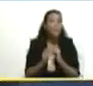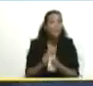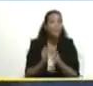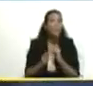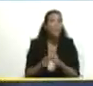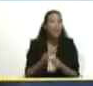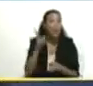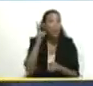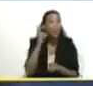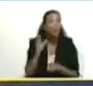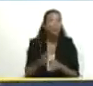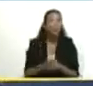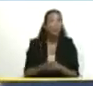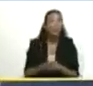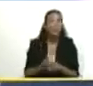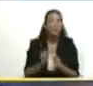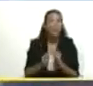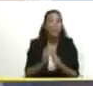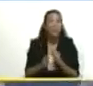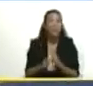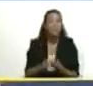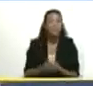¡Que suene la campana!